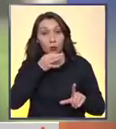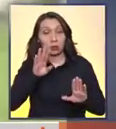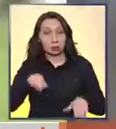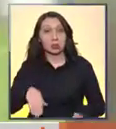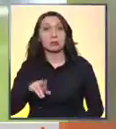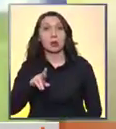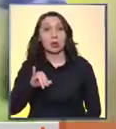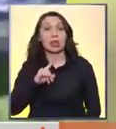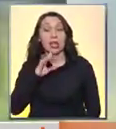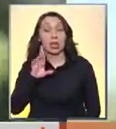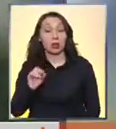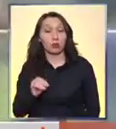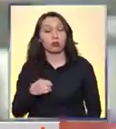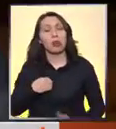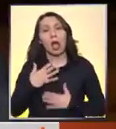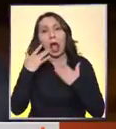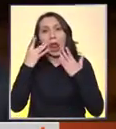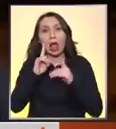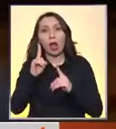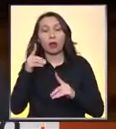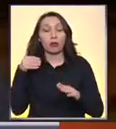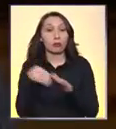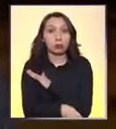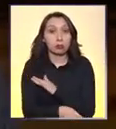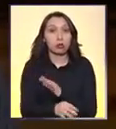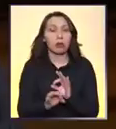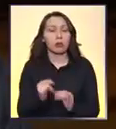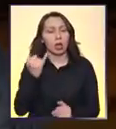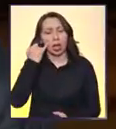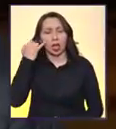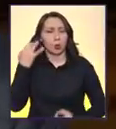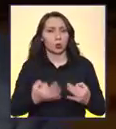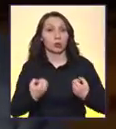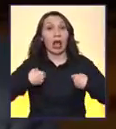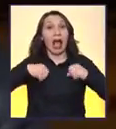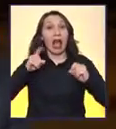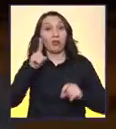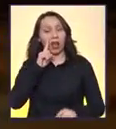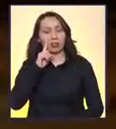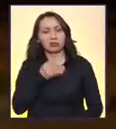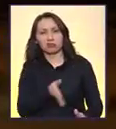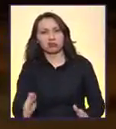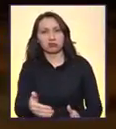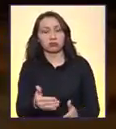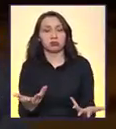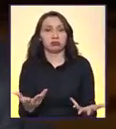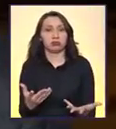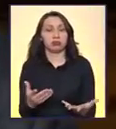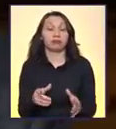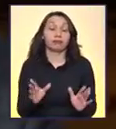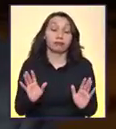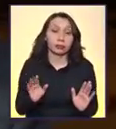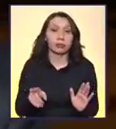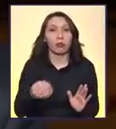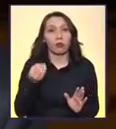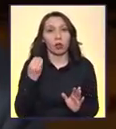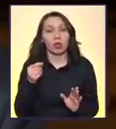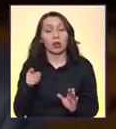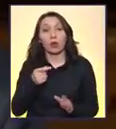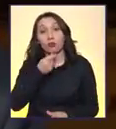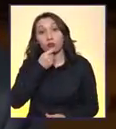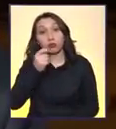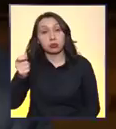Riquiero. Y yo digo que me alegraba que no lo hayan cobrado porque era injusto ganar un partido así, aparte yo estaba peleando el descenso y bueno, y ahí los árbitros